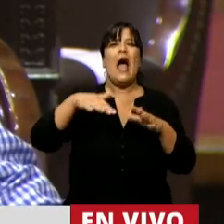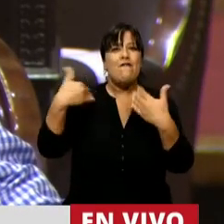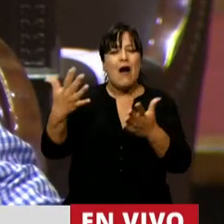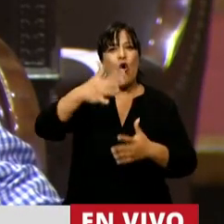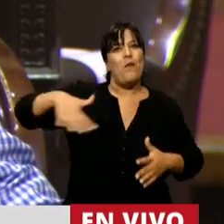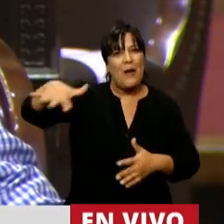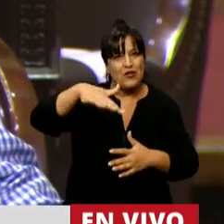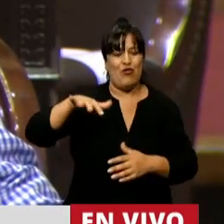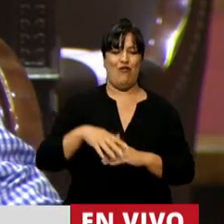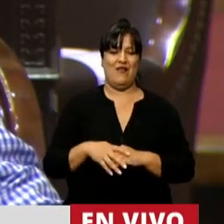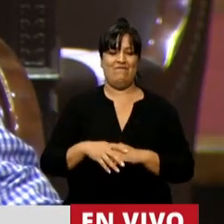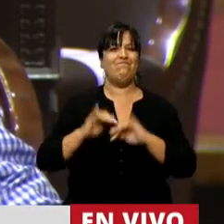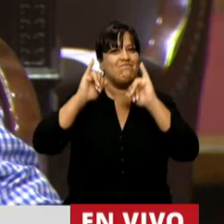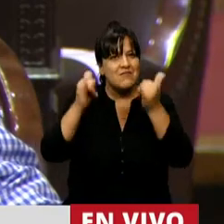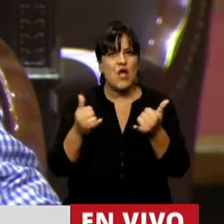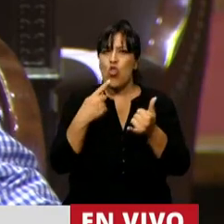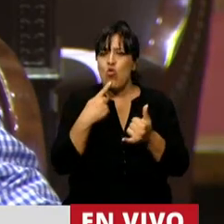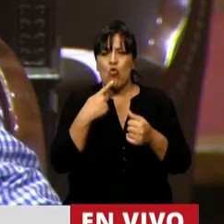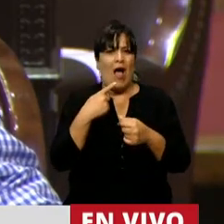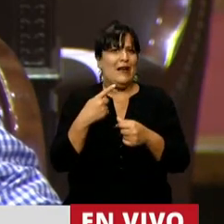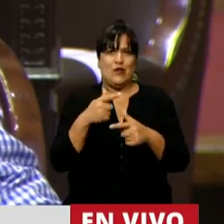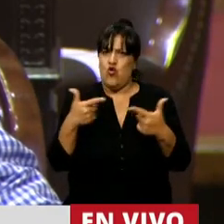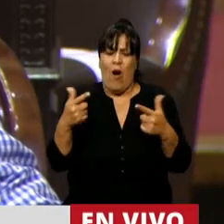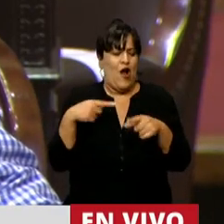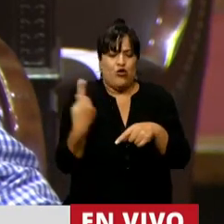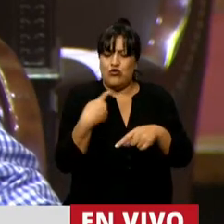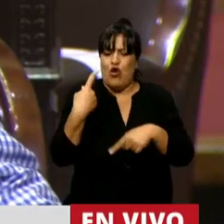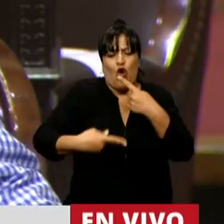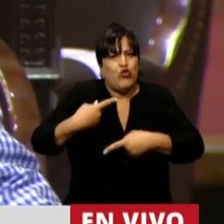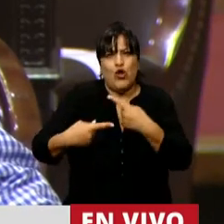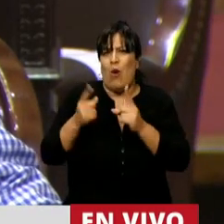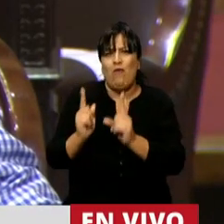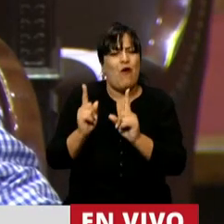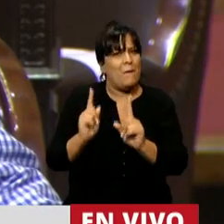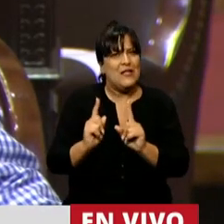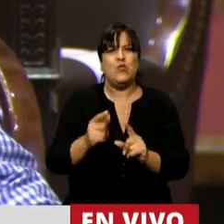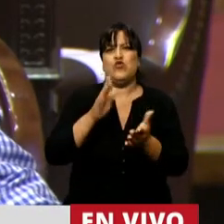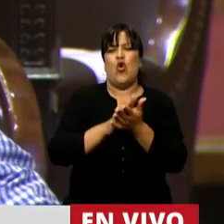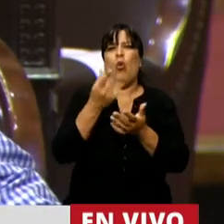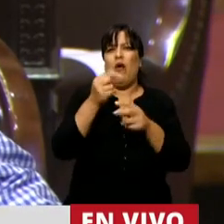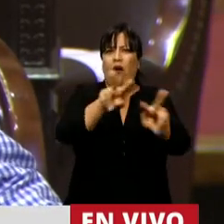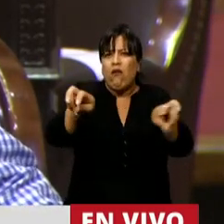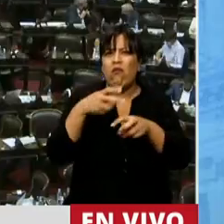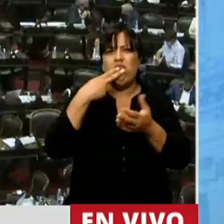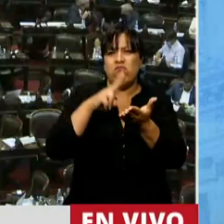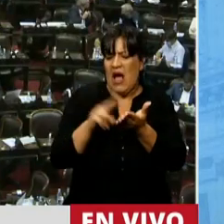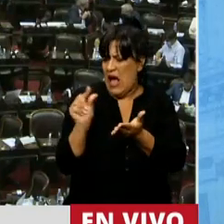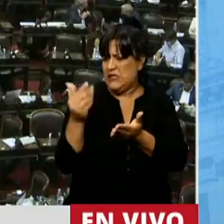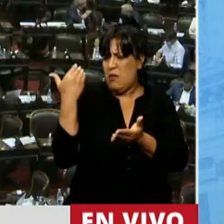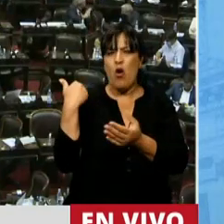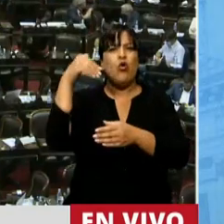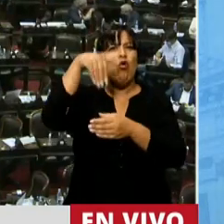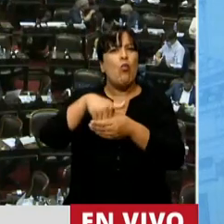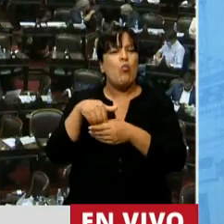vamos a seguir haciendo. También con el tema recaudatorio, con el tema impositivo, hace muy poco aquí se